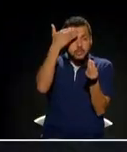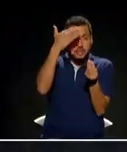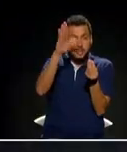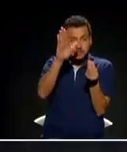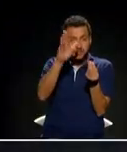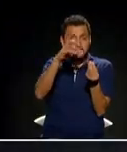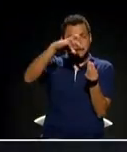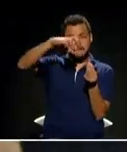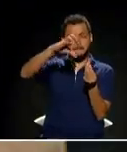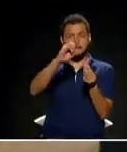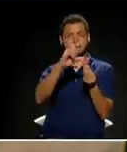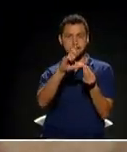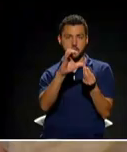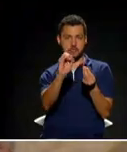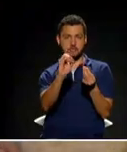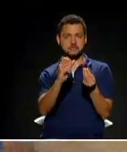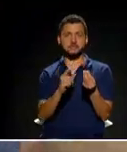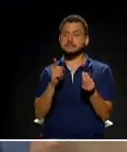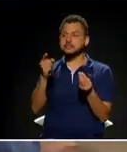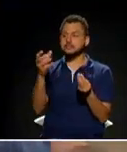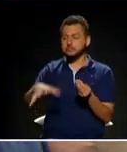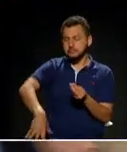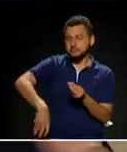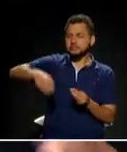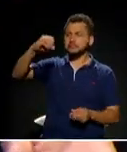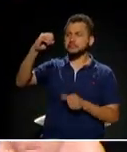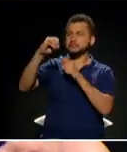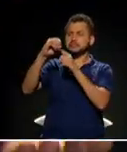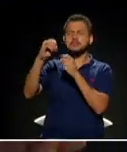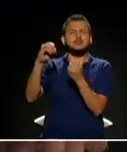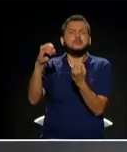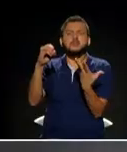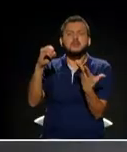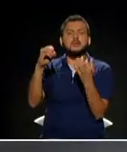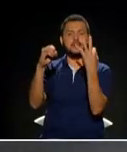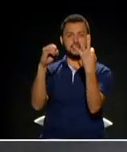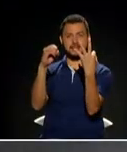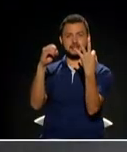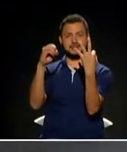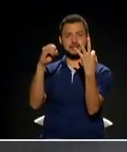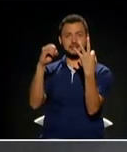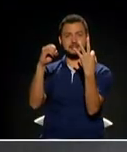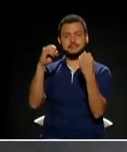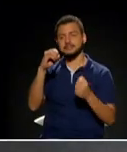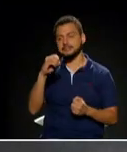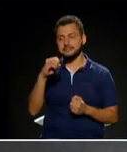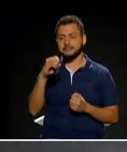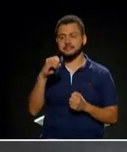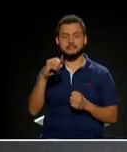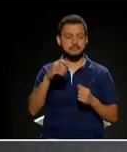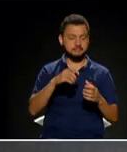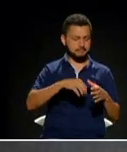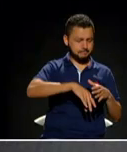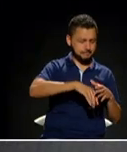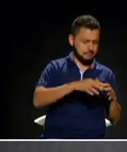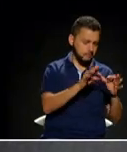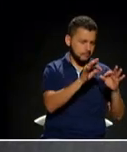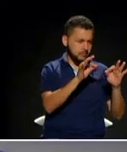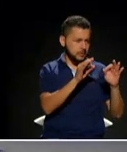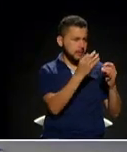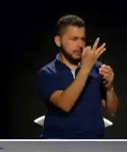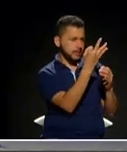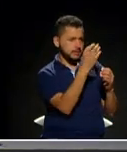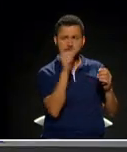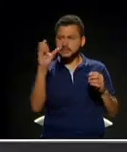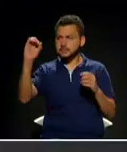nos indica el número entonces que salió 3 el número 3 listo la pregunta es candidato con la